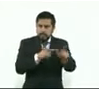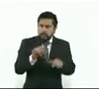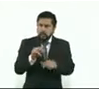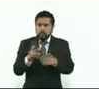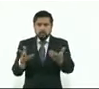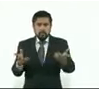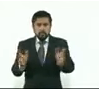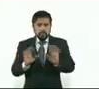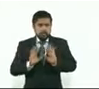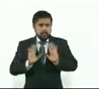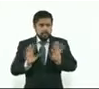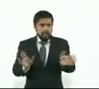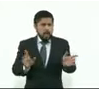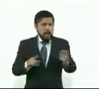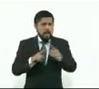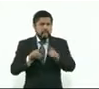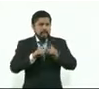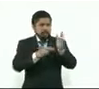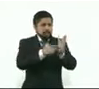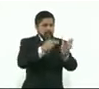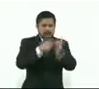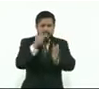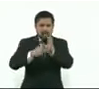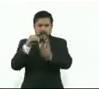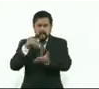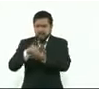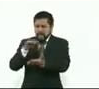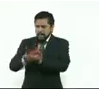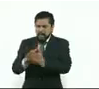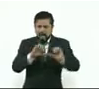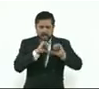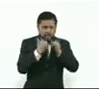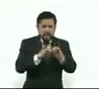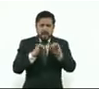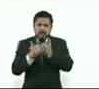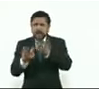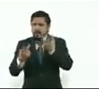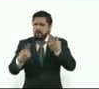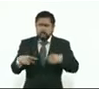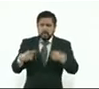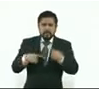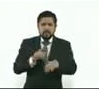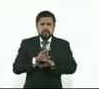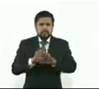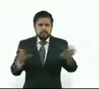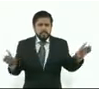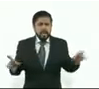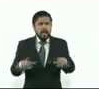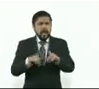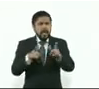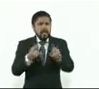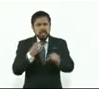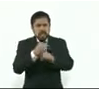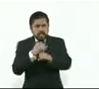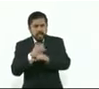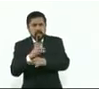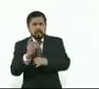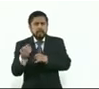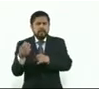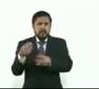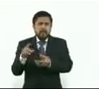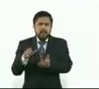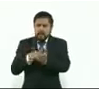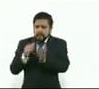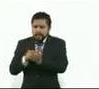por parte de distintas asociaciones civiles o de personas, tanto electrónicamente como en términos físicos,